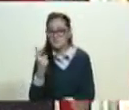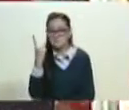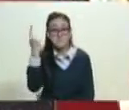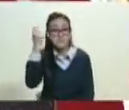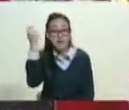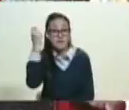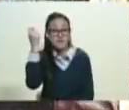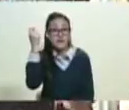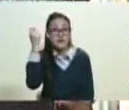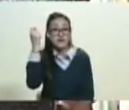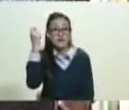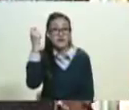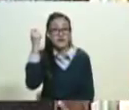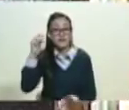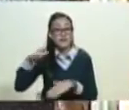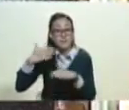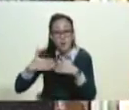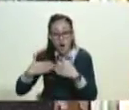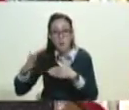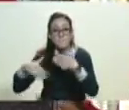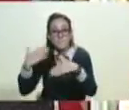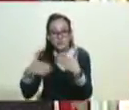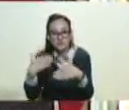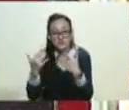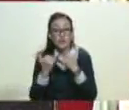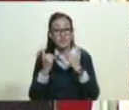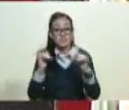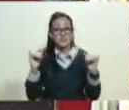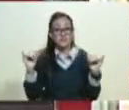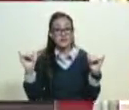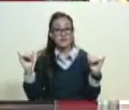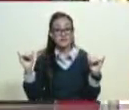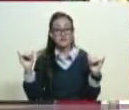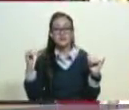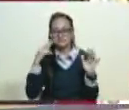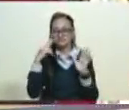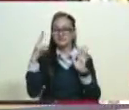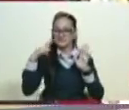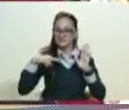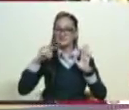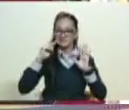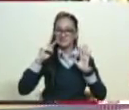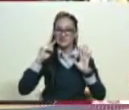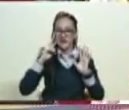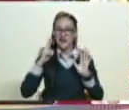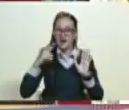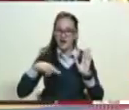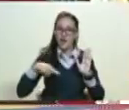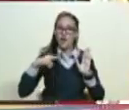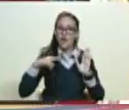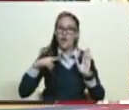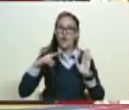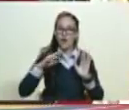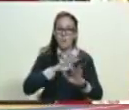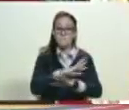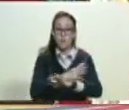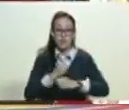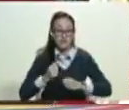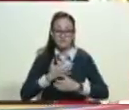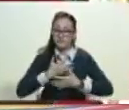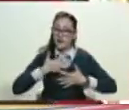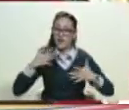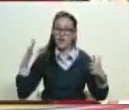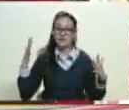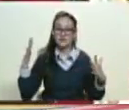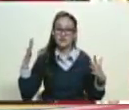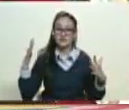vez después de su proceso de independencia, se vio reconocido en sus poderes creativos y en su grandeza.